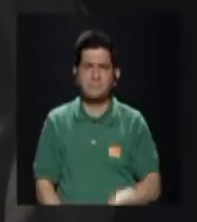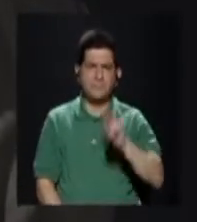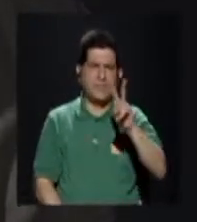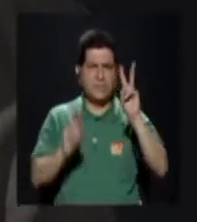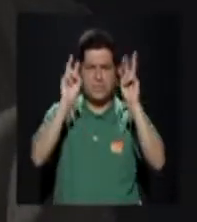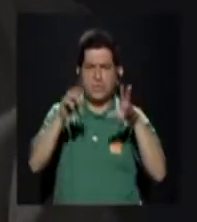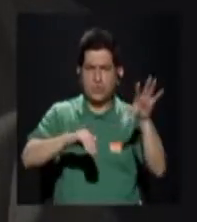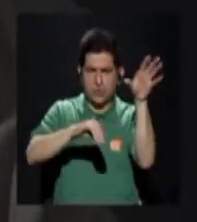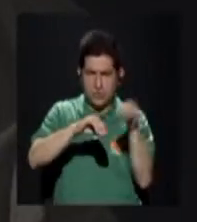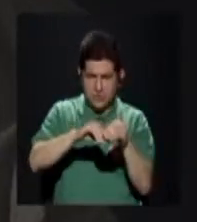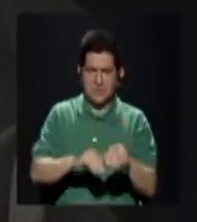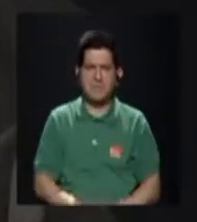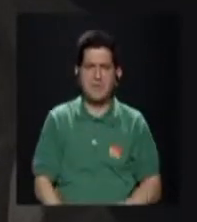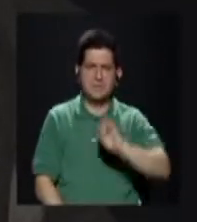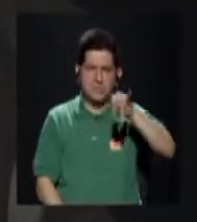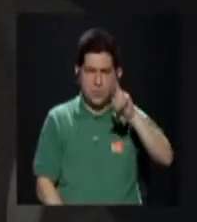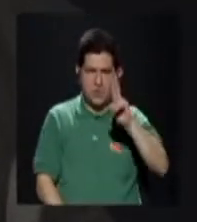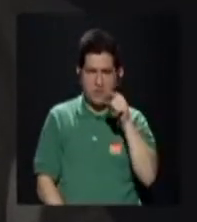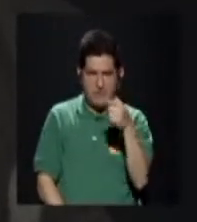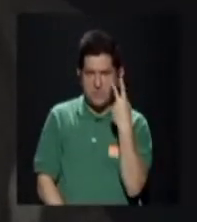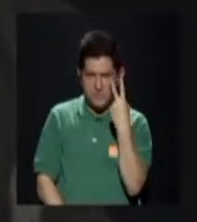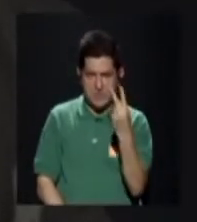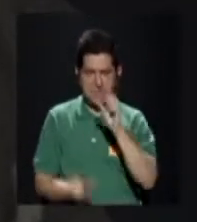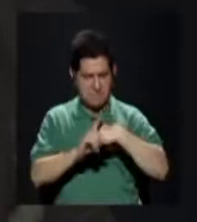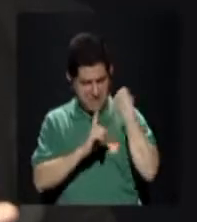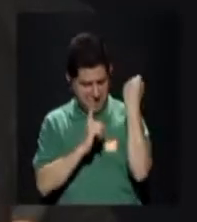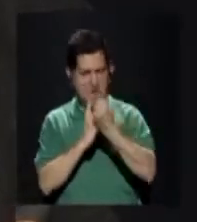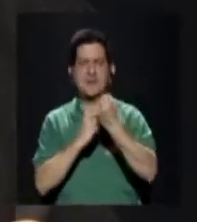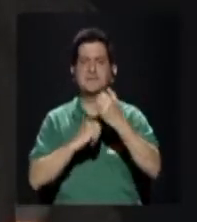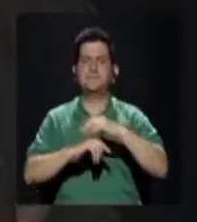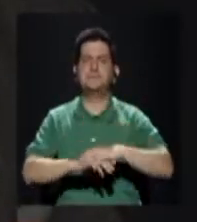temas adicionales, don Juan Rafael, para que usted vea cómo es el asunto.